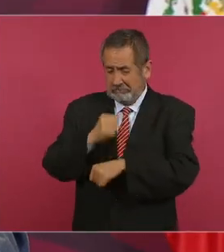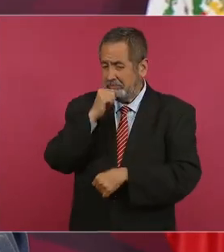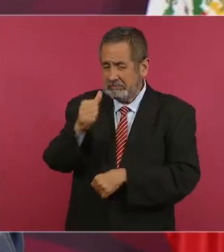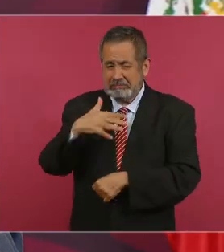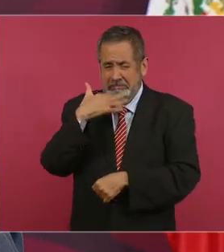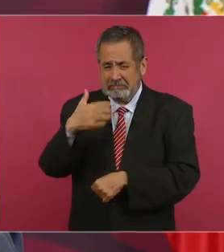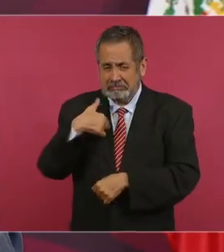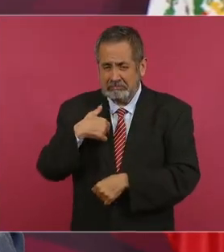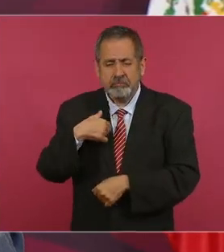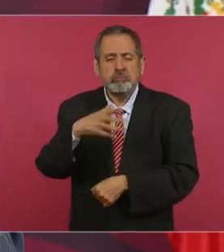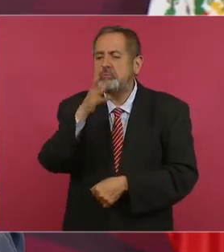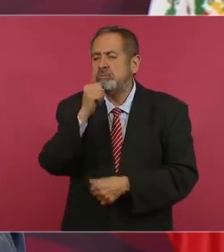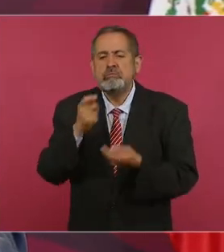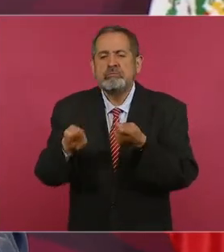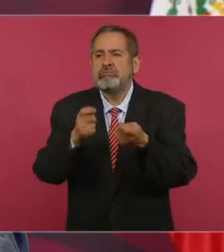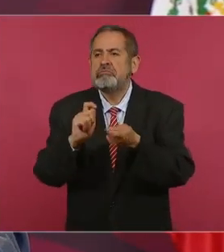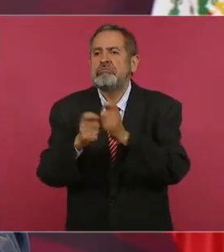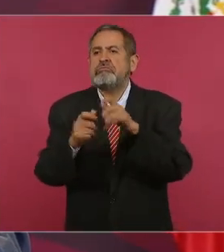no se aguanta,